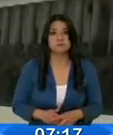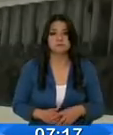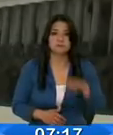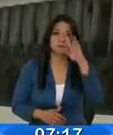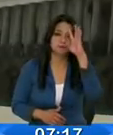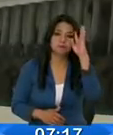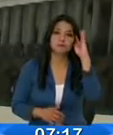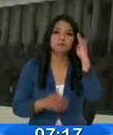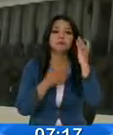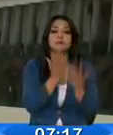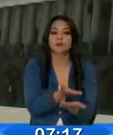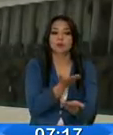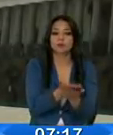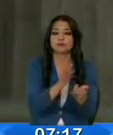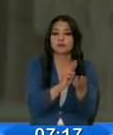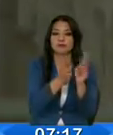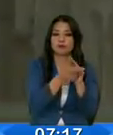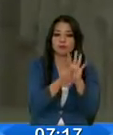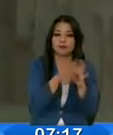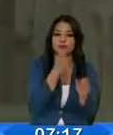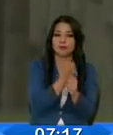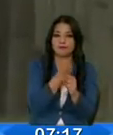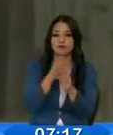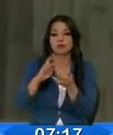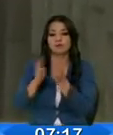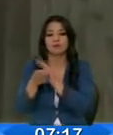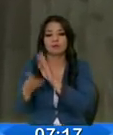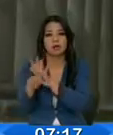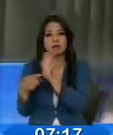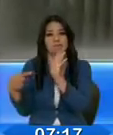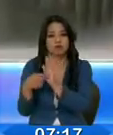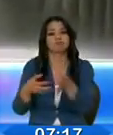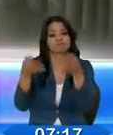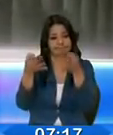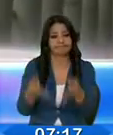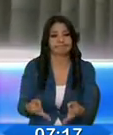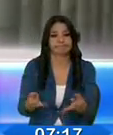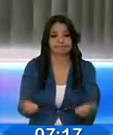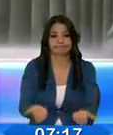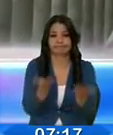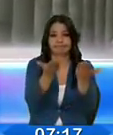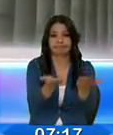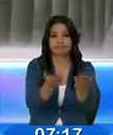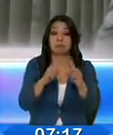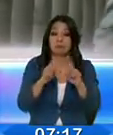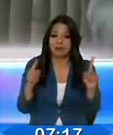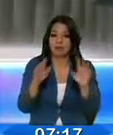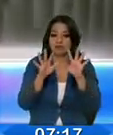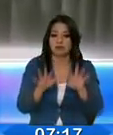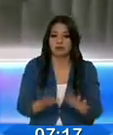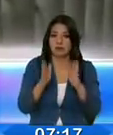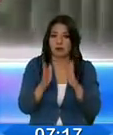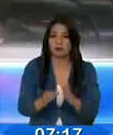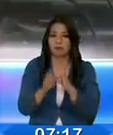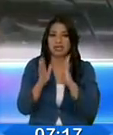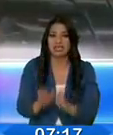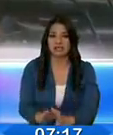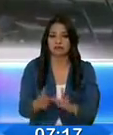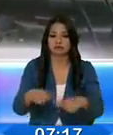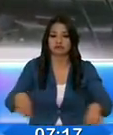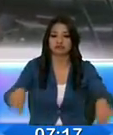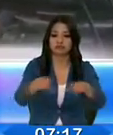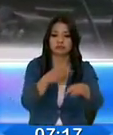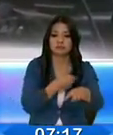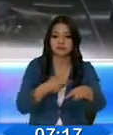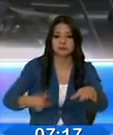Que los proyectos de reforma laboral y tributaria llegarán a la Asamblea es un hecho. Varios ministros y secretarios de Estado se reunieron a puerta cerrada